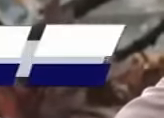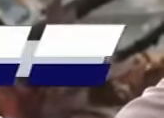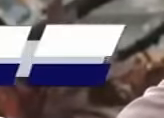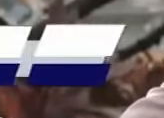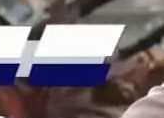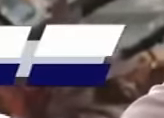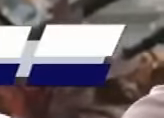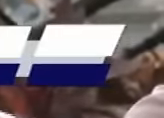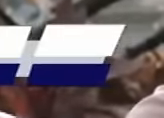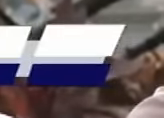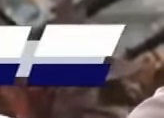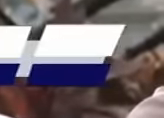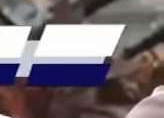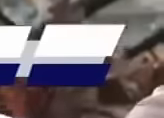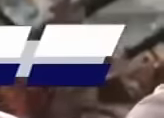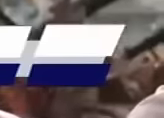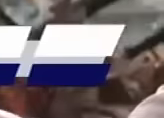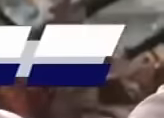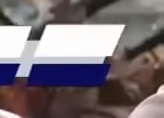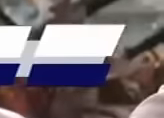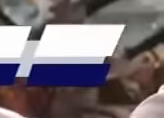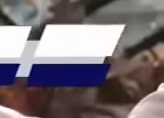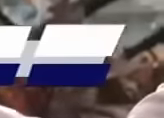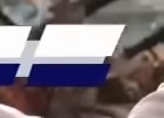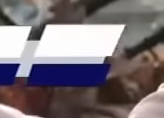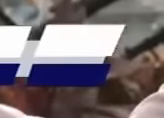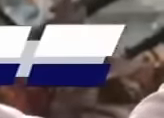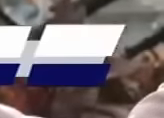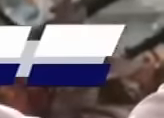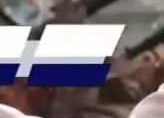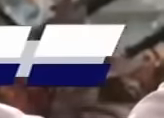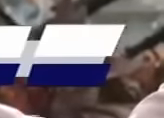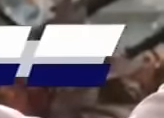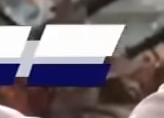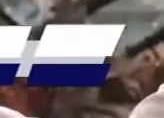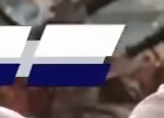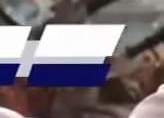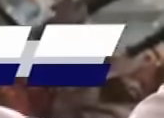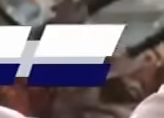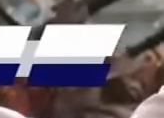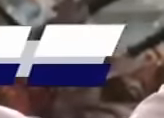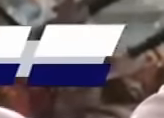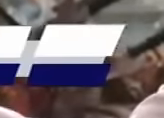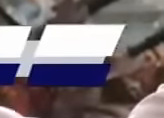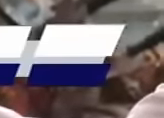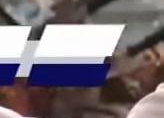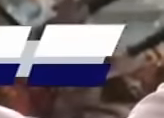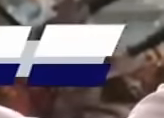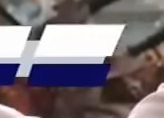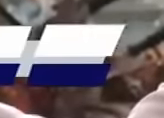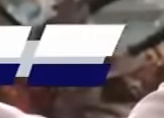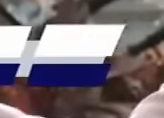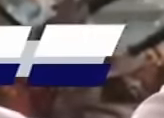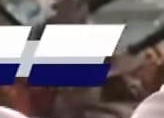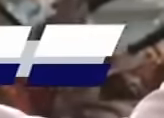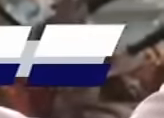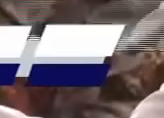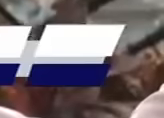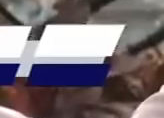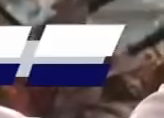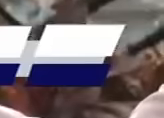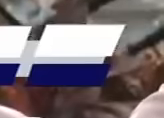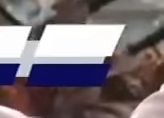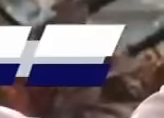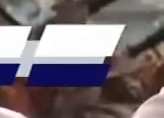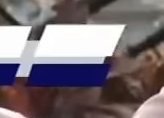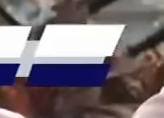Estamos a la espera para recibir a todo el cuerpo diplomático que estaba en la República del Ecuador. Creo que no debe ser de otra manera.